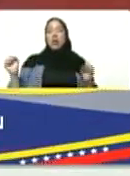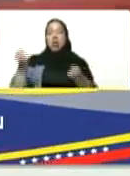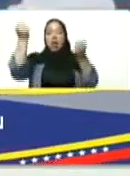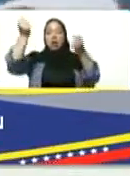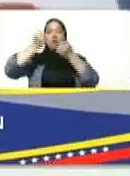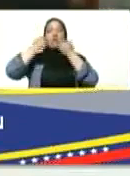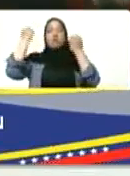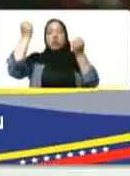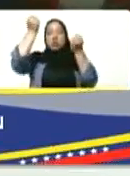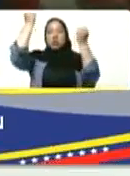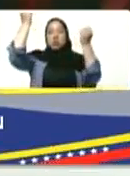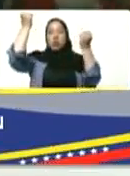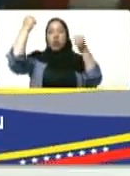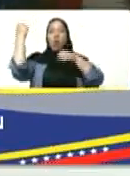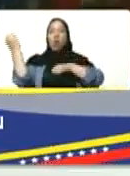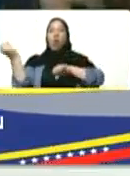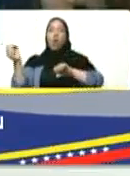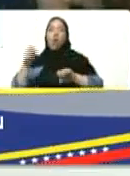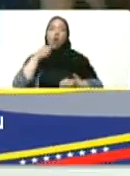de la rebeldía